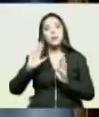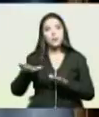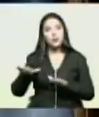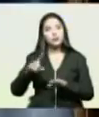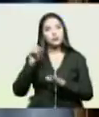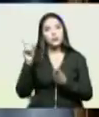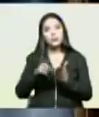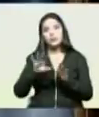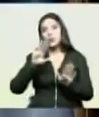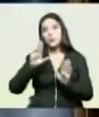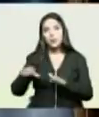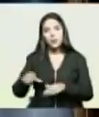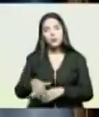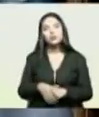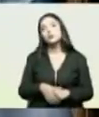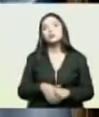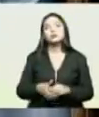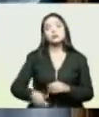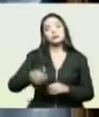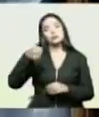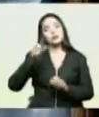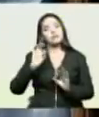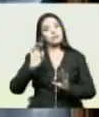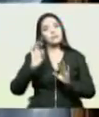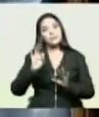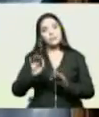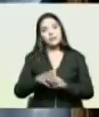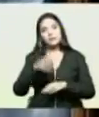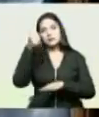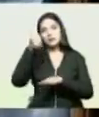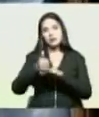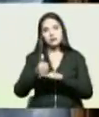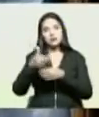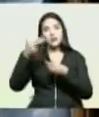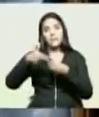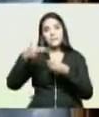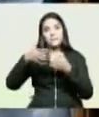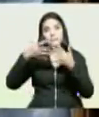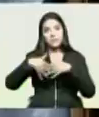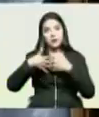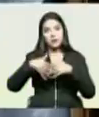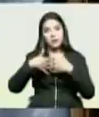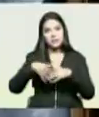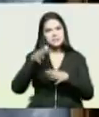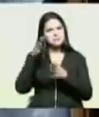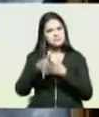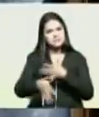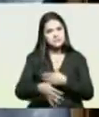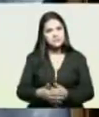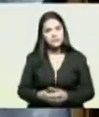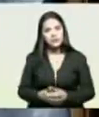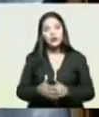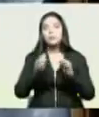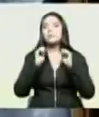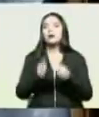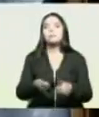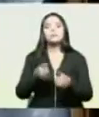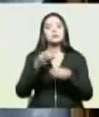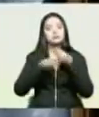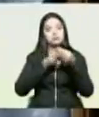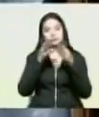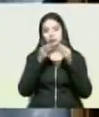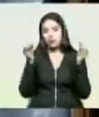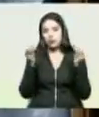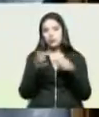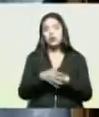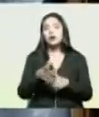con apoyo de la más alta directiva de PDVSA, para empezar a hacer todo esto. Ahora,